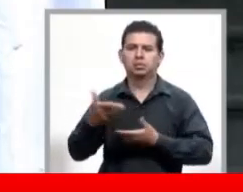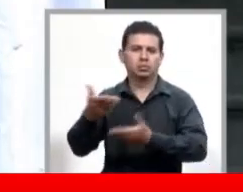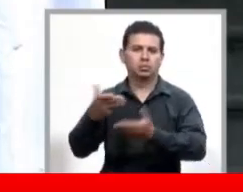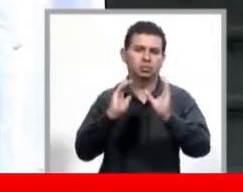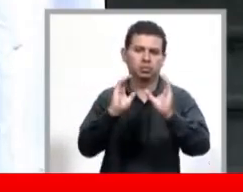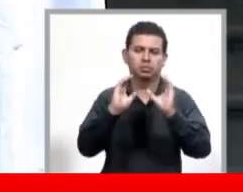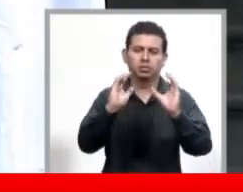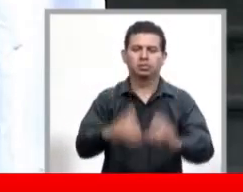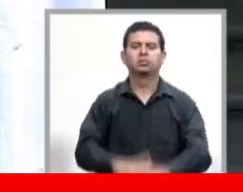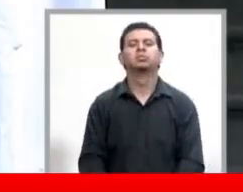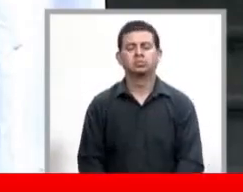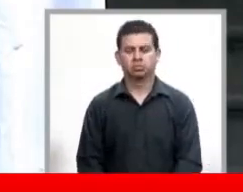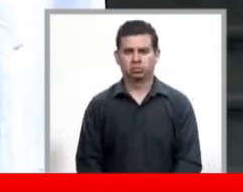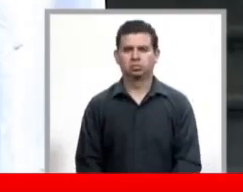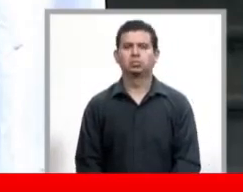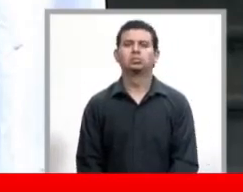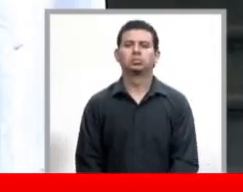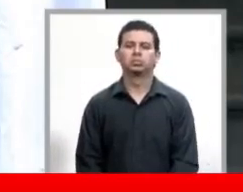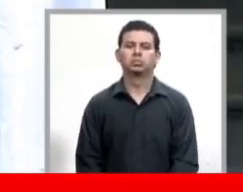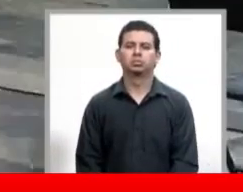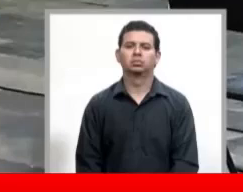familias.